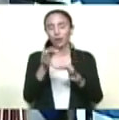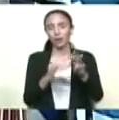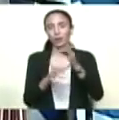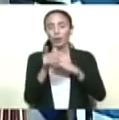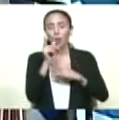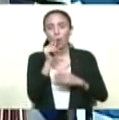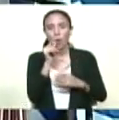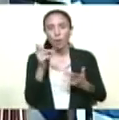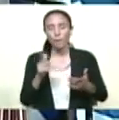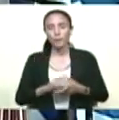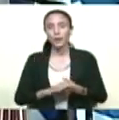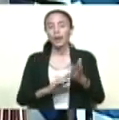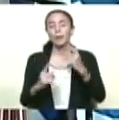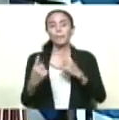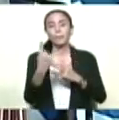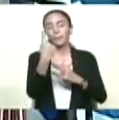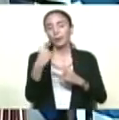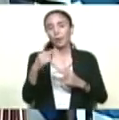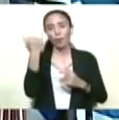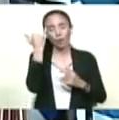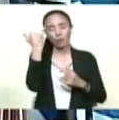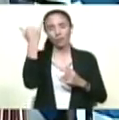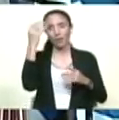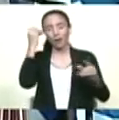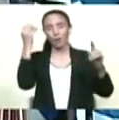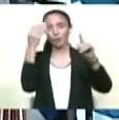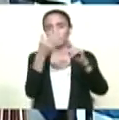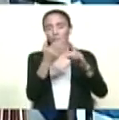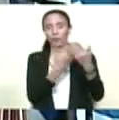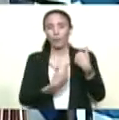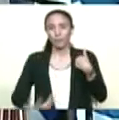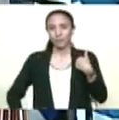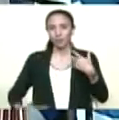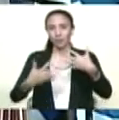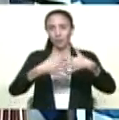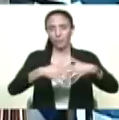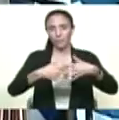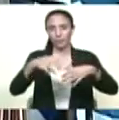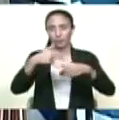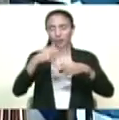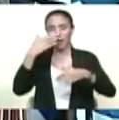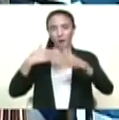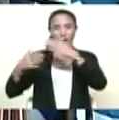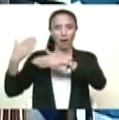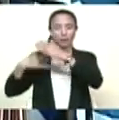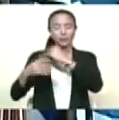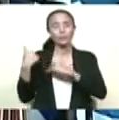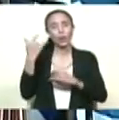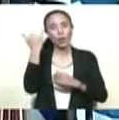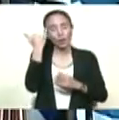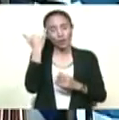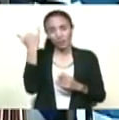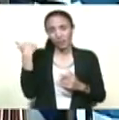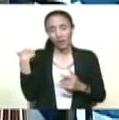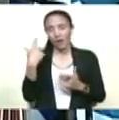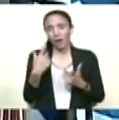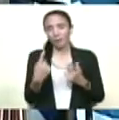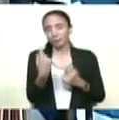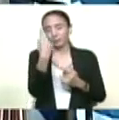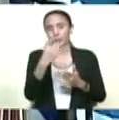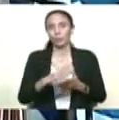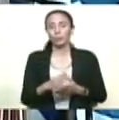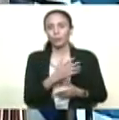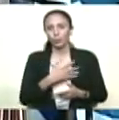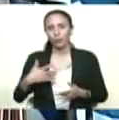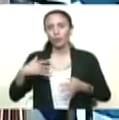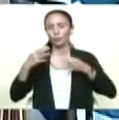el principal creador de dicha oficina y su principal patrocinante yo quiero destacar porque